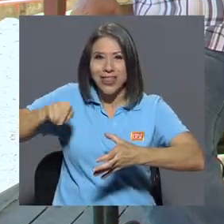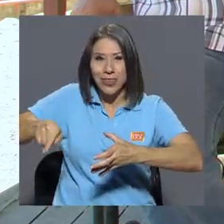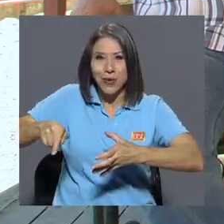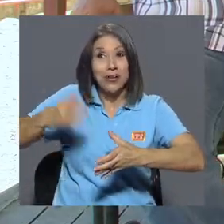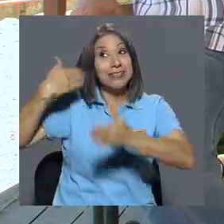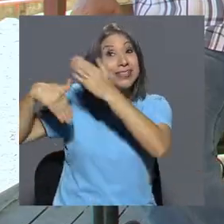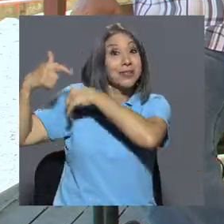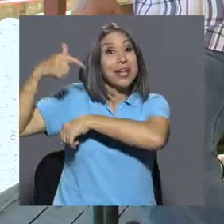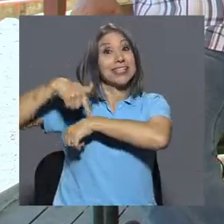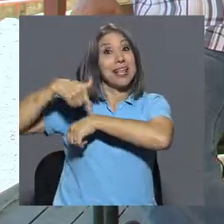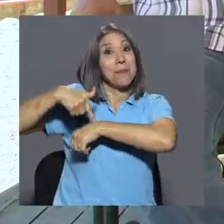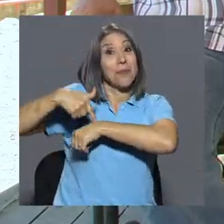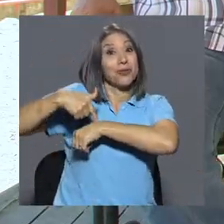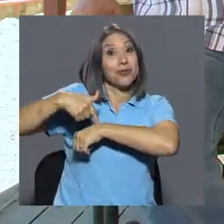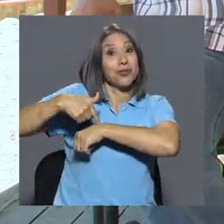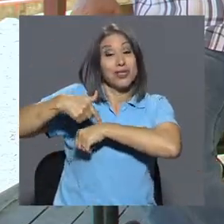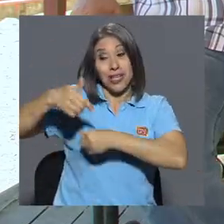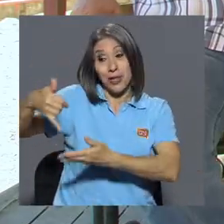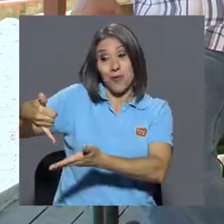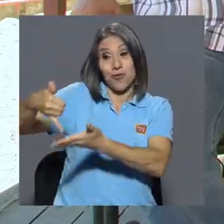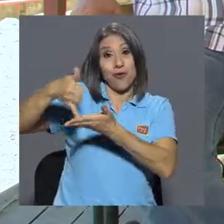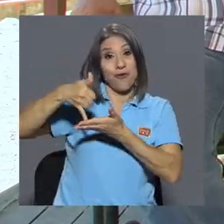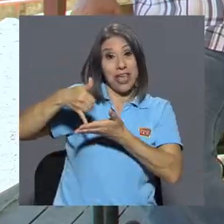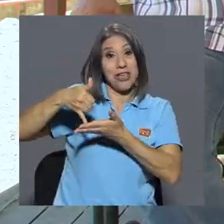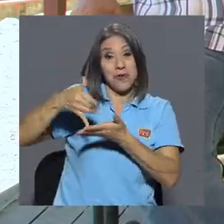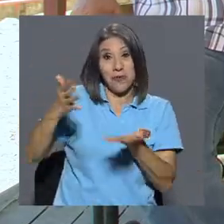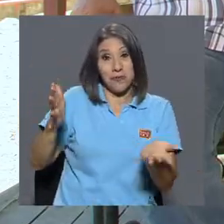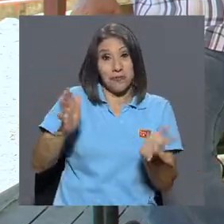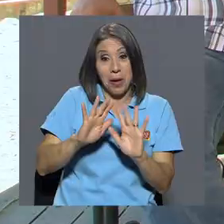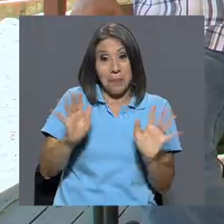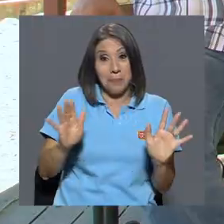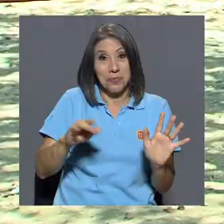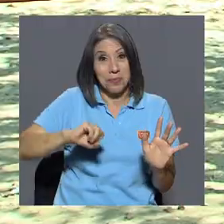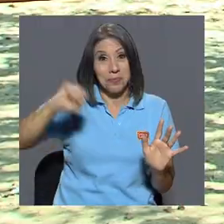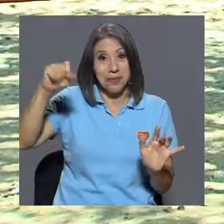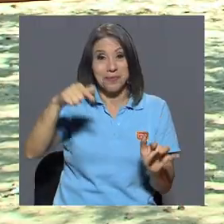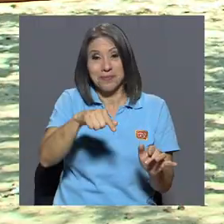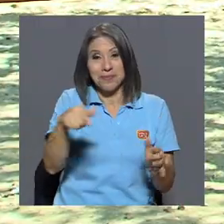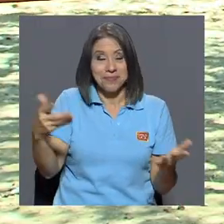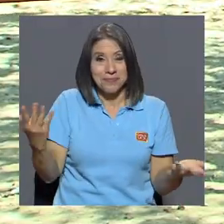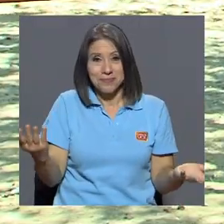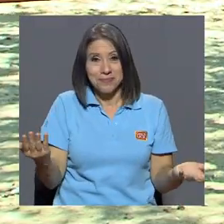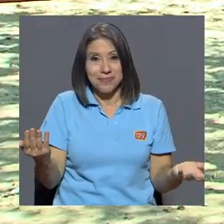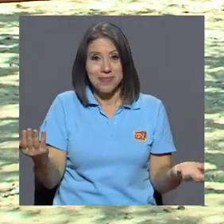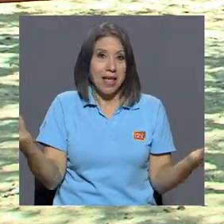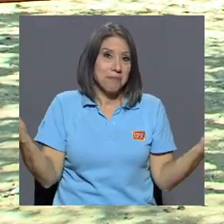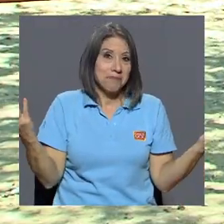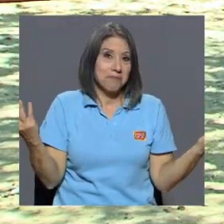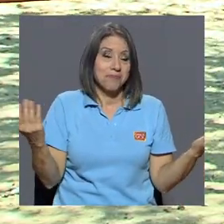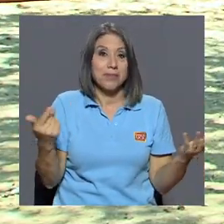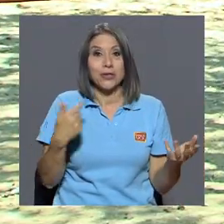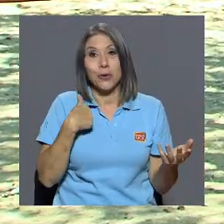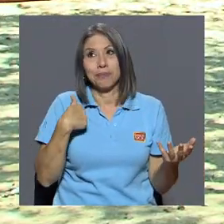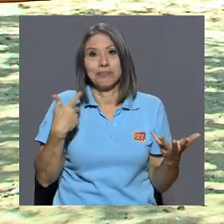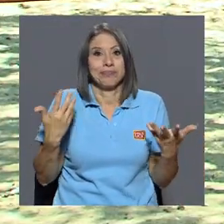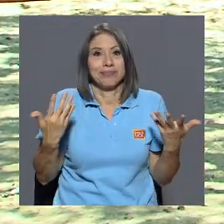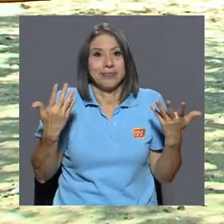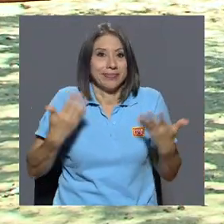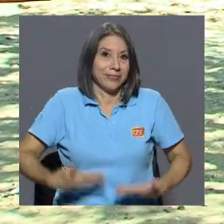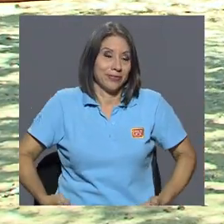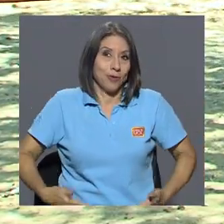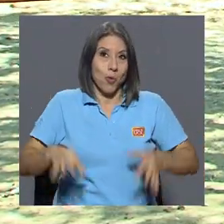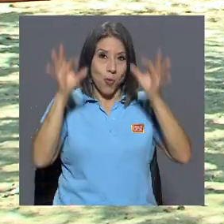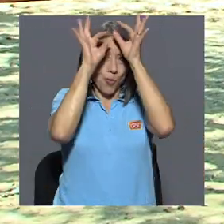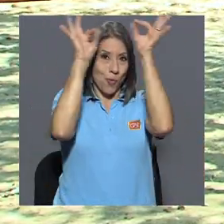Ese era el trofeo, y un trofeillo. Bueno, y ahí me convertí en